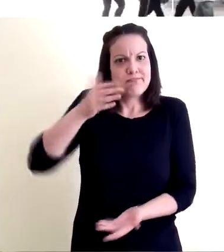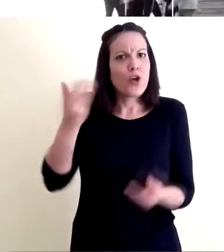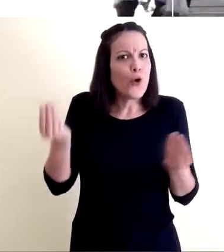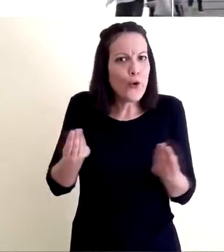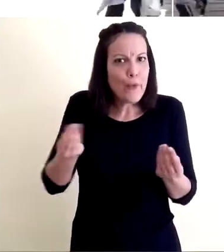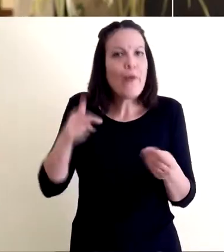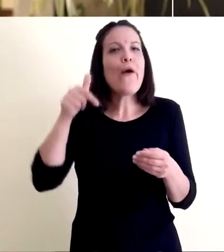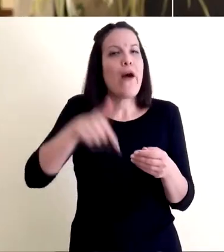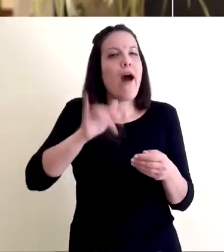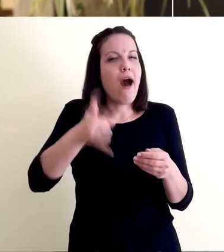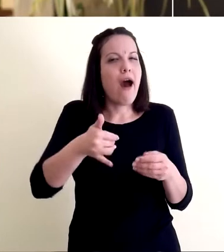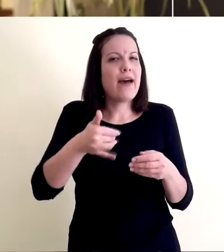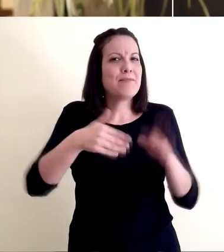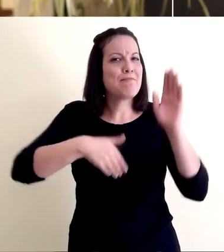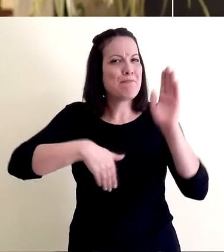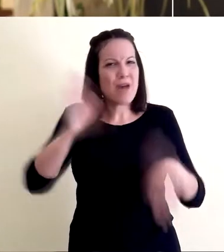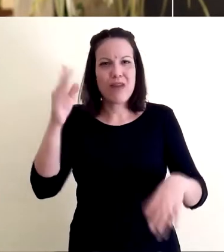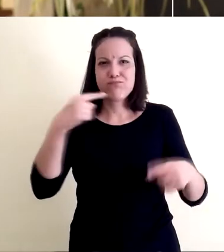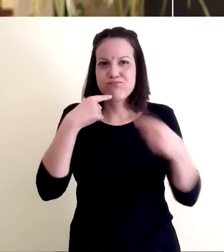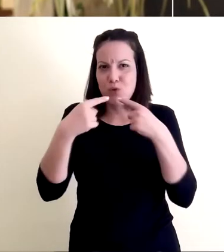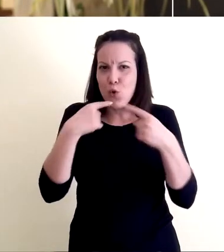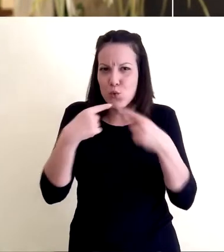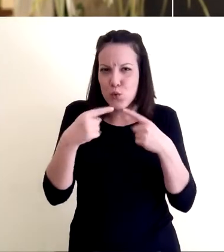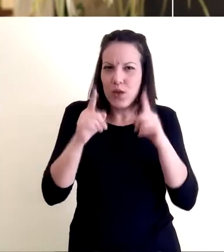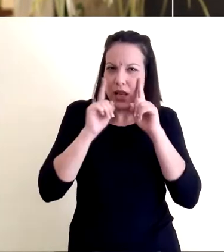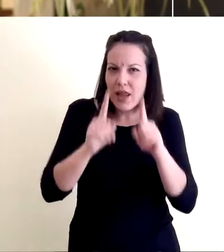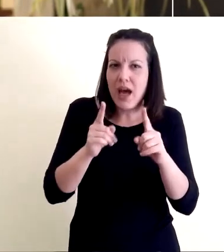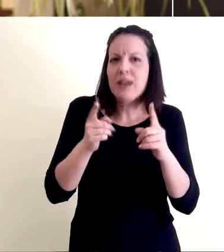más consulta, muchas consultas por situaciones